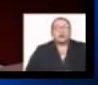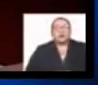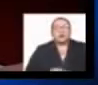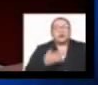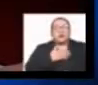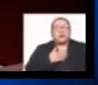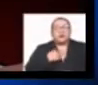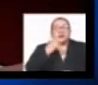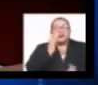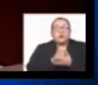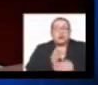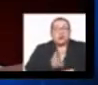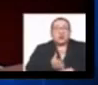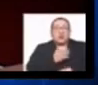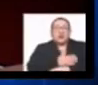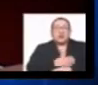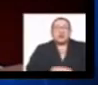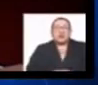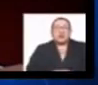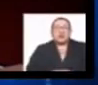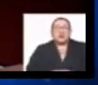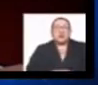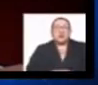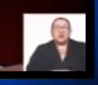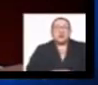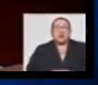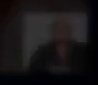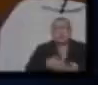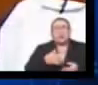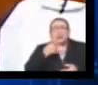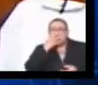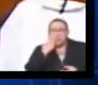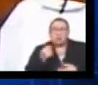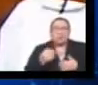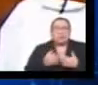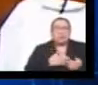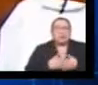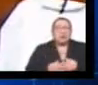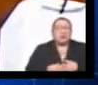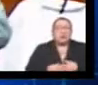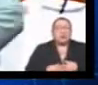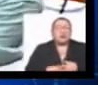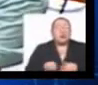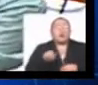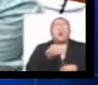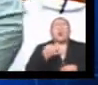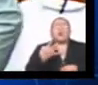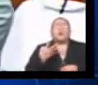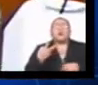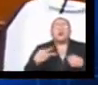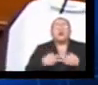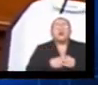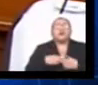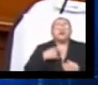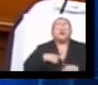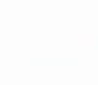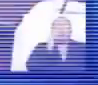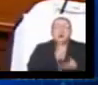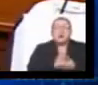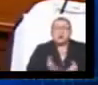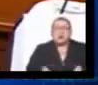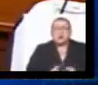extendida en la administración pública Entonces algo se tiene que hacer porque esto pasa en municipalidades en ministerios